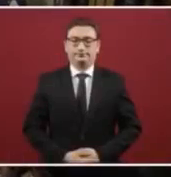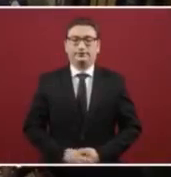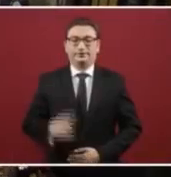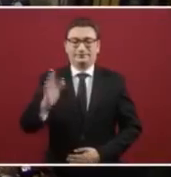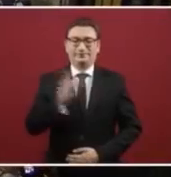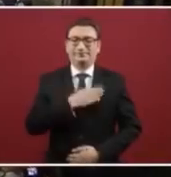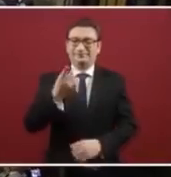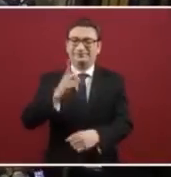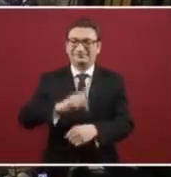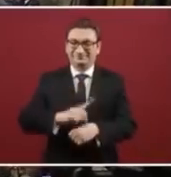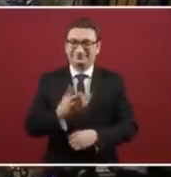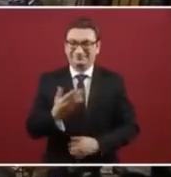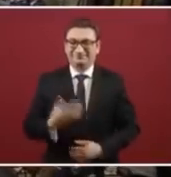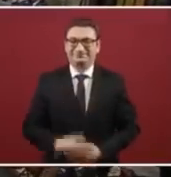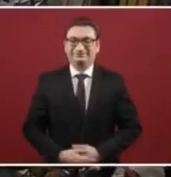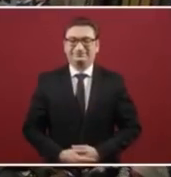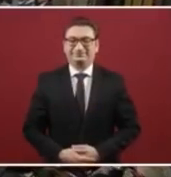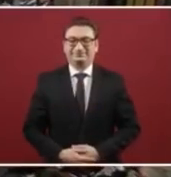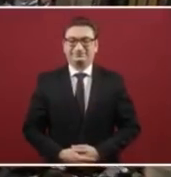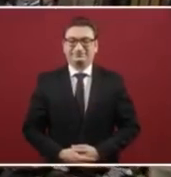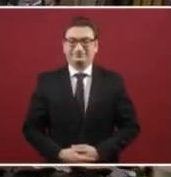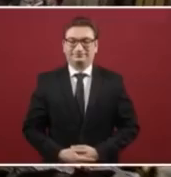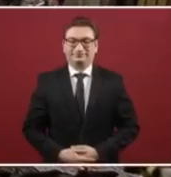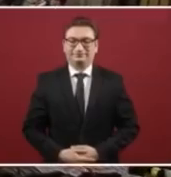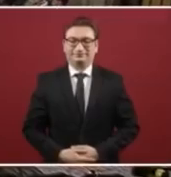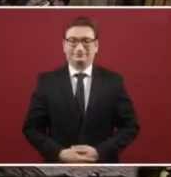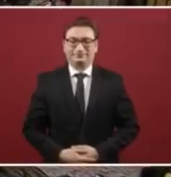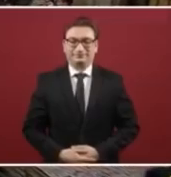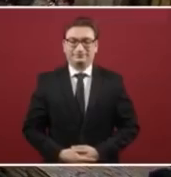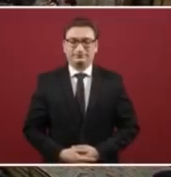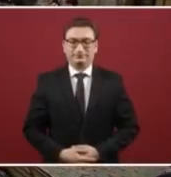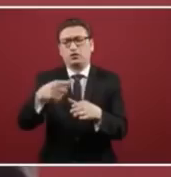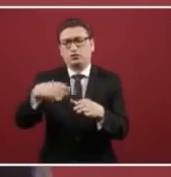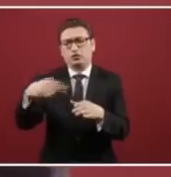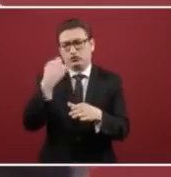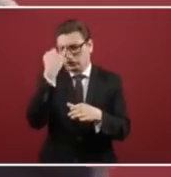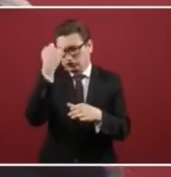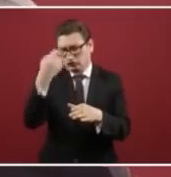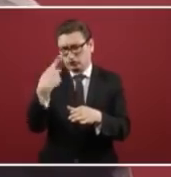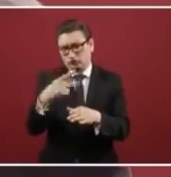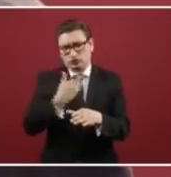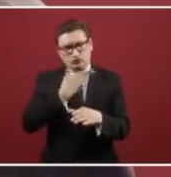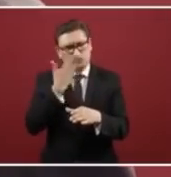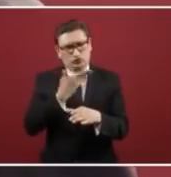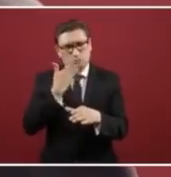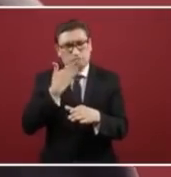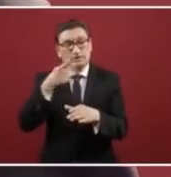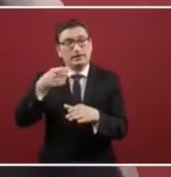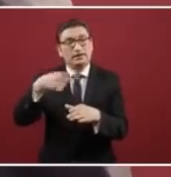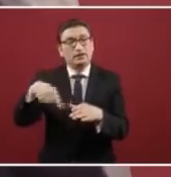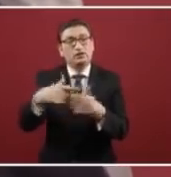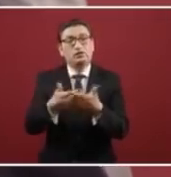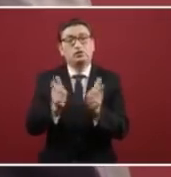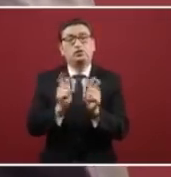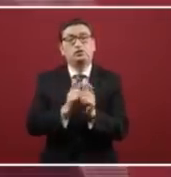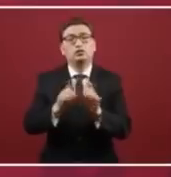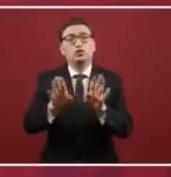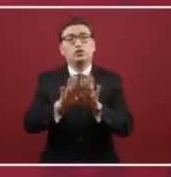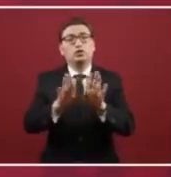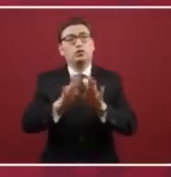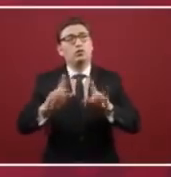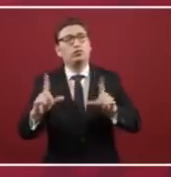el presidente andrés manuel lópez obrador celebró la aprobación de la reforma educativa por parte de la cámara de diputados- y por